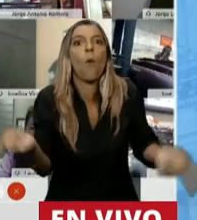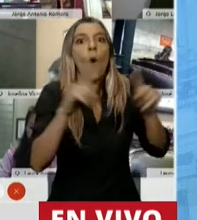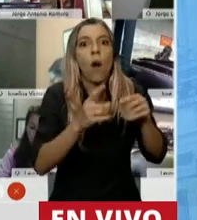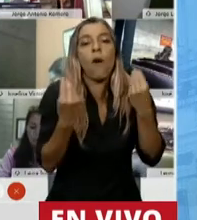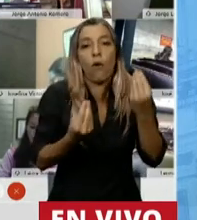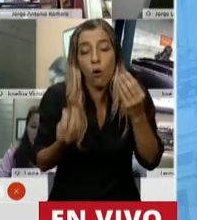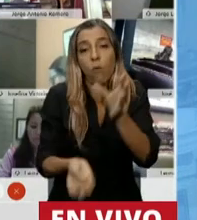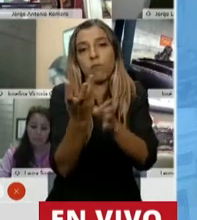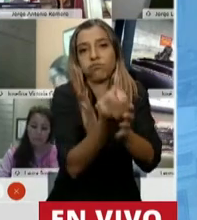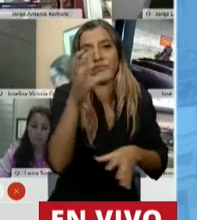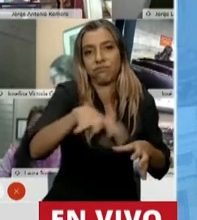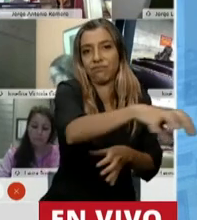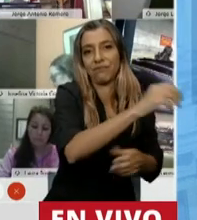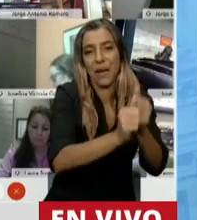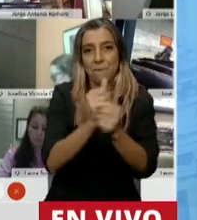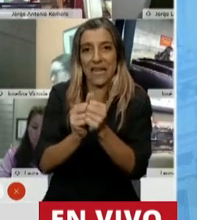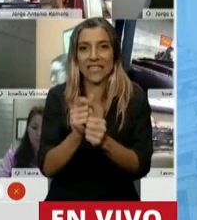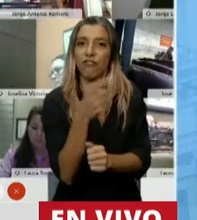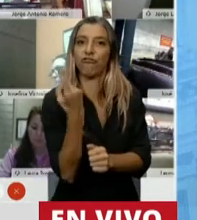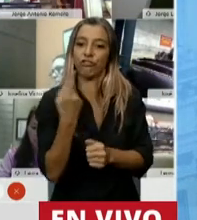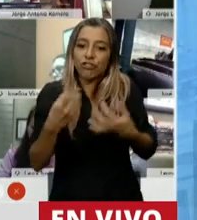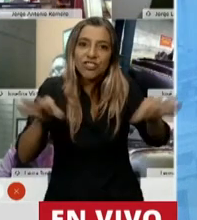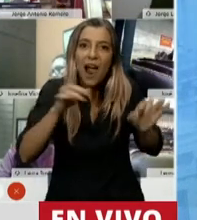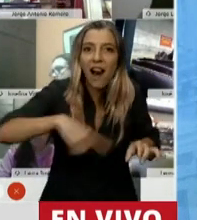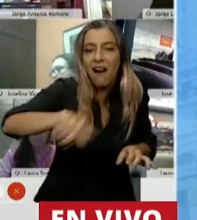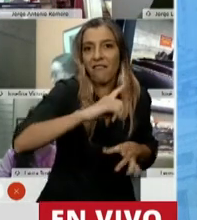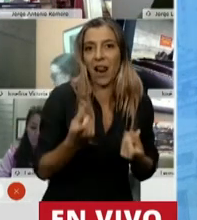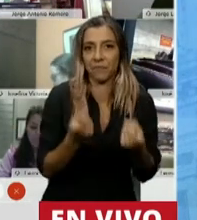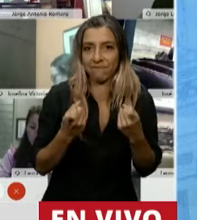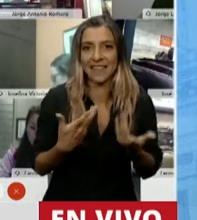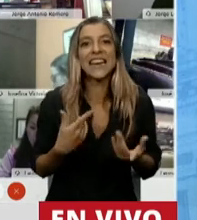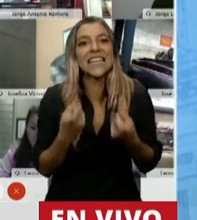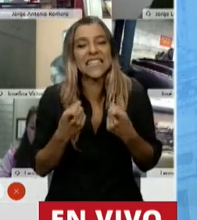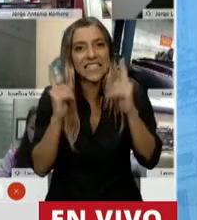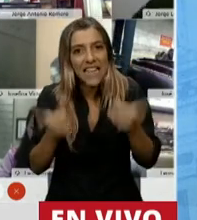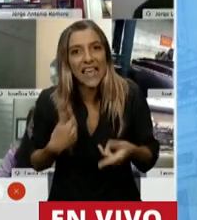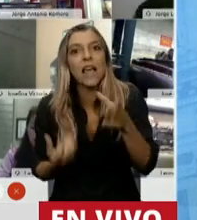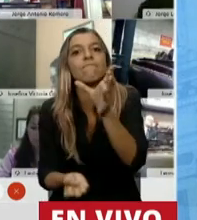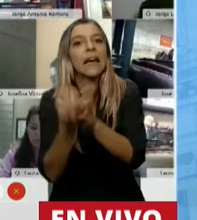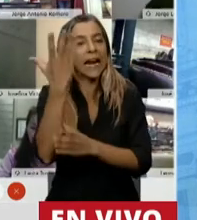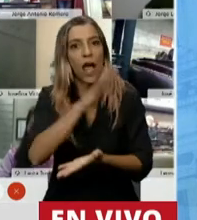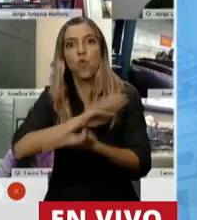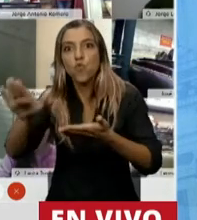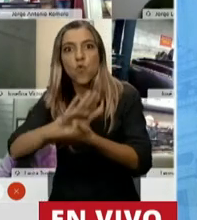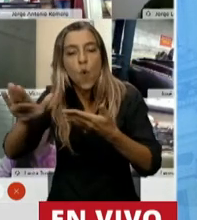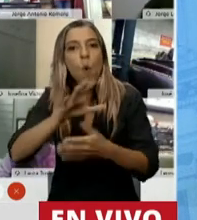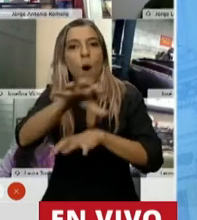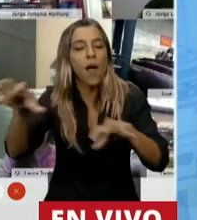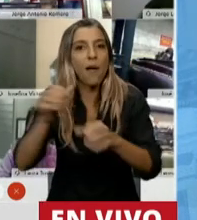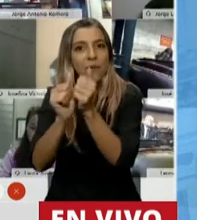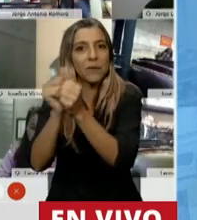salvar a las empresas. Necesitamos que se creen más empresas y para eso debemos